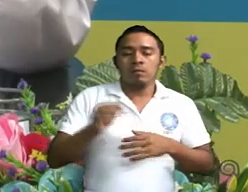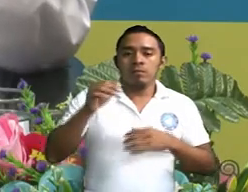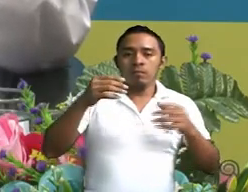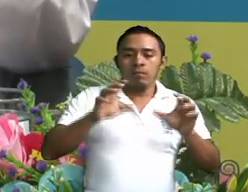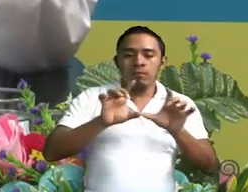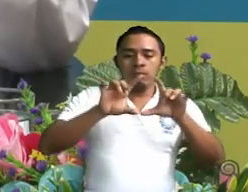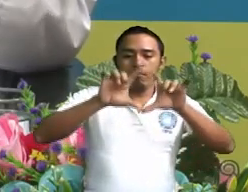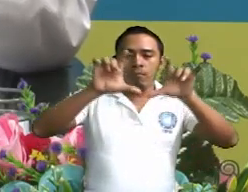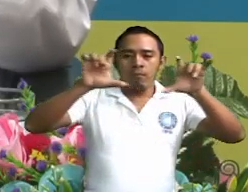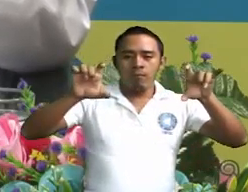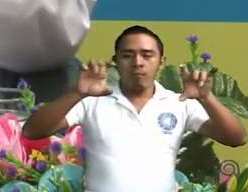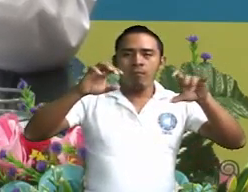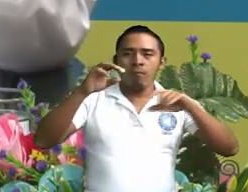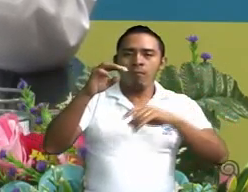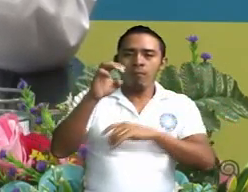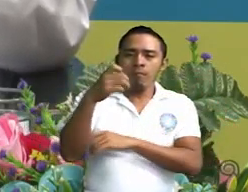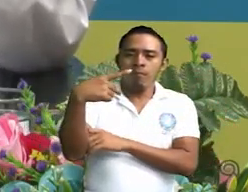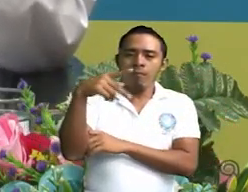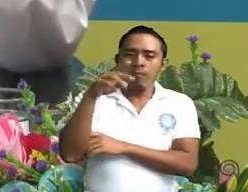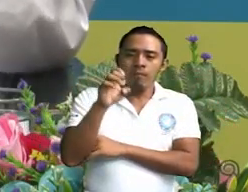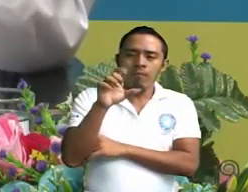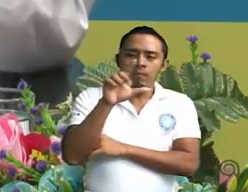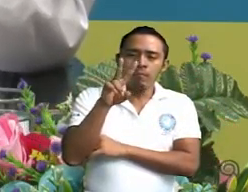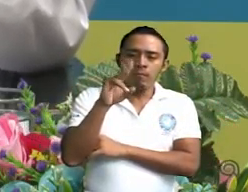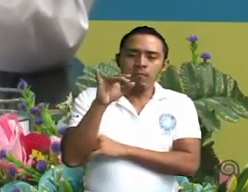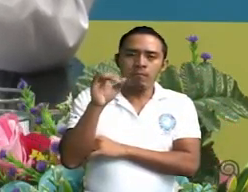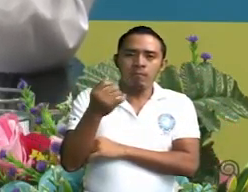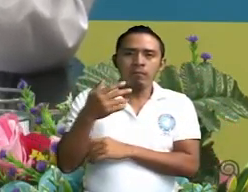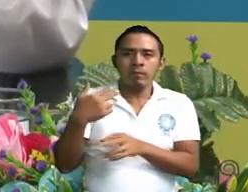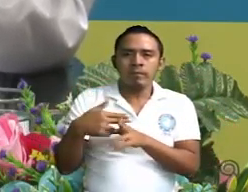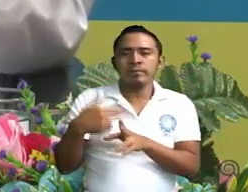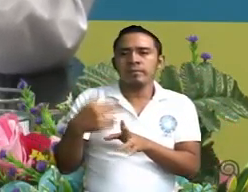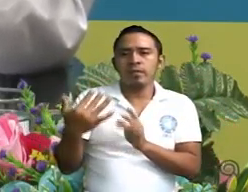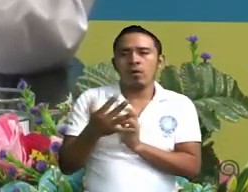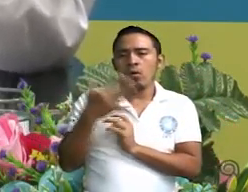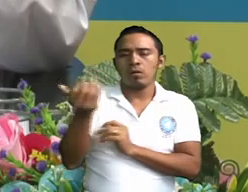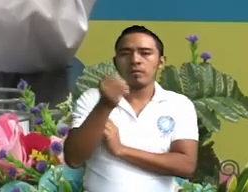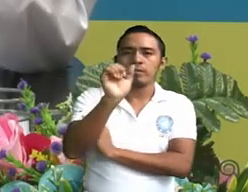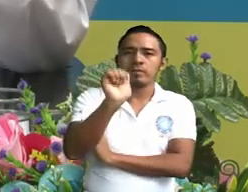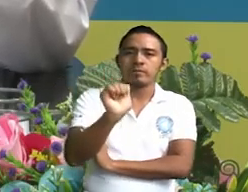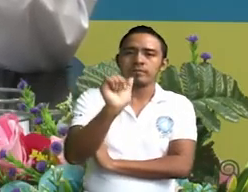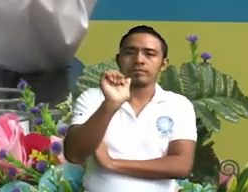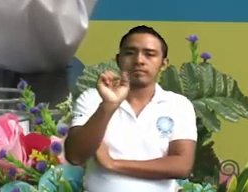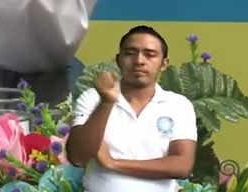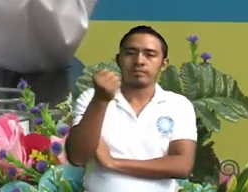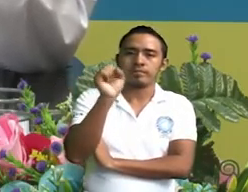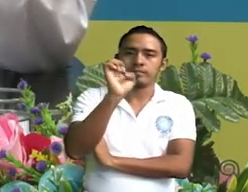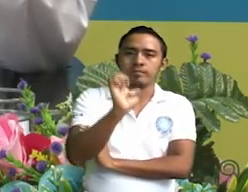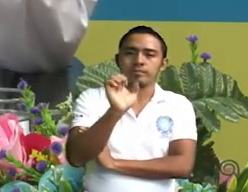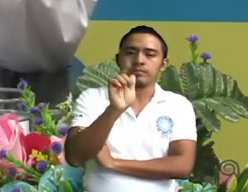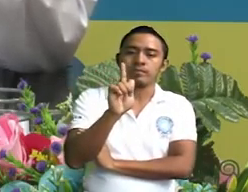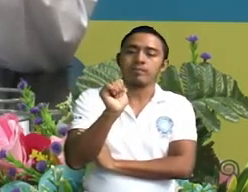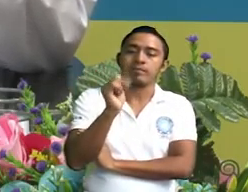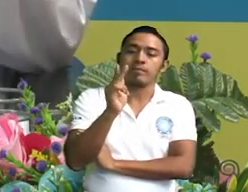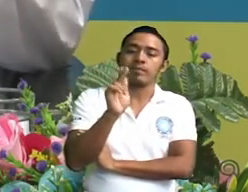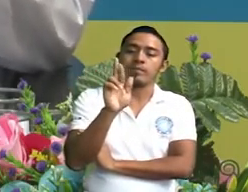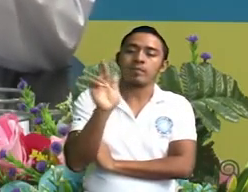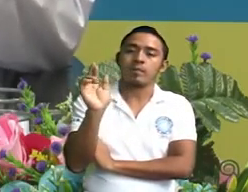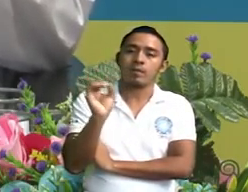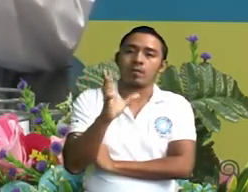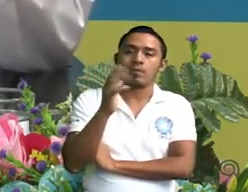que es el cótilo femoral o el acetábulo, se le llama también en otra literatura. Entonces, la